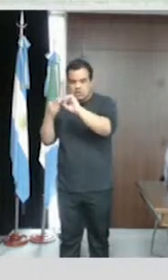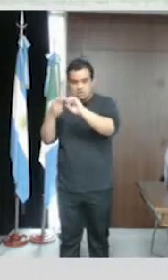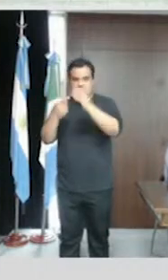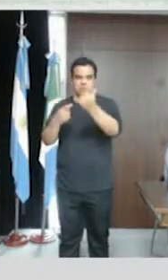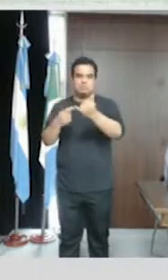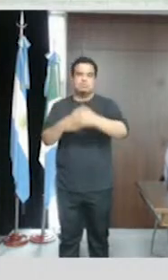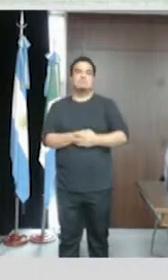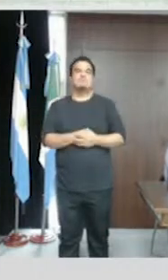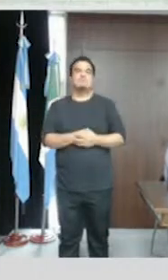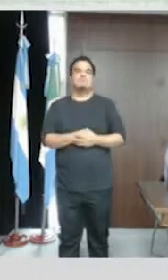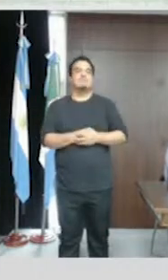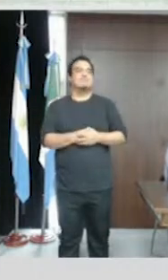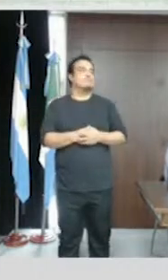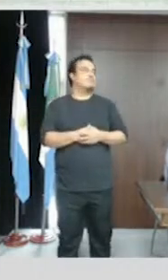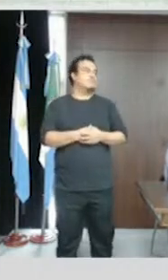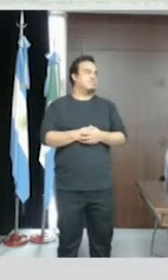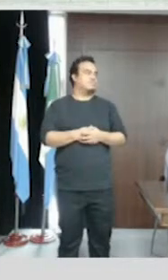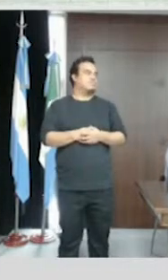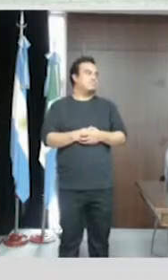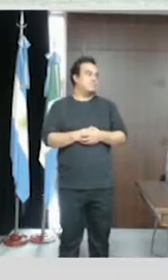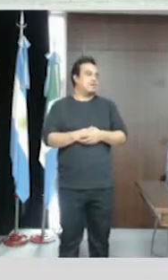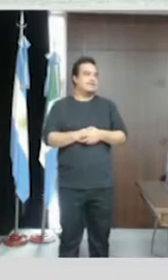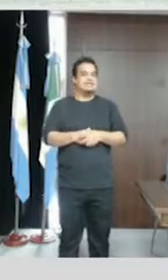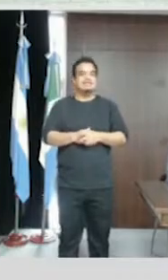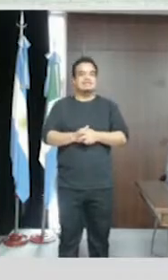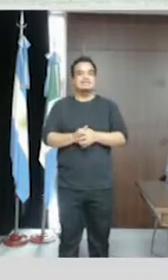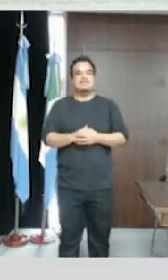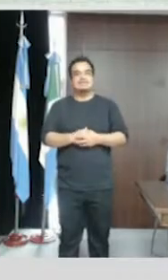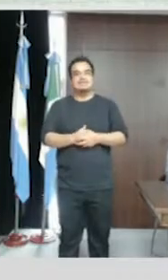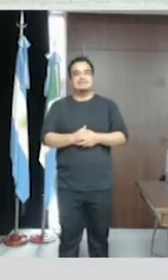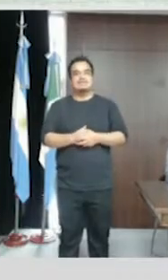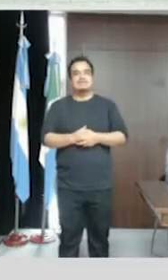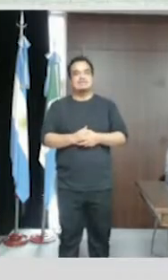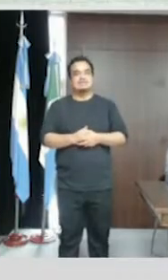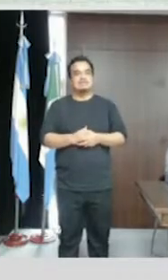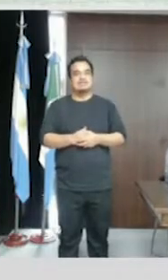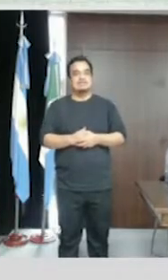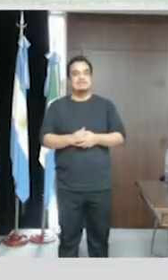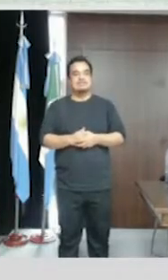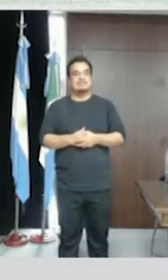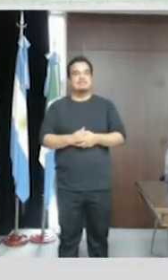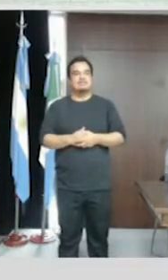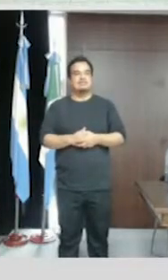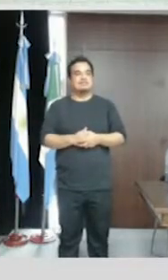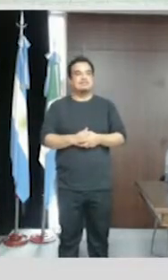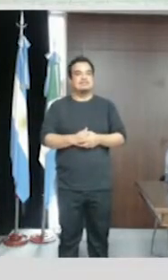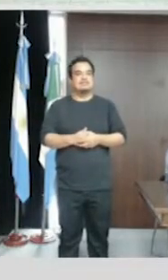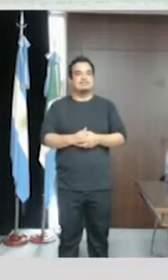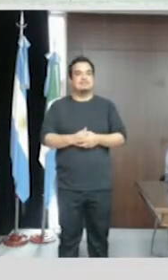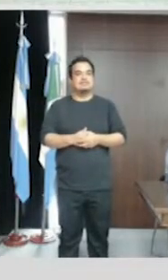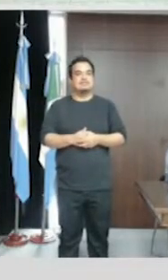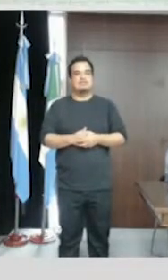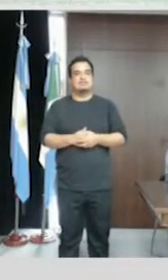nos fue el tiempo. Se nos fue. Se nos fue. Ver, no a todos acá, pero para la disertación. Cerrá. A ver, ¿qué más? ¿Qué más? ¿Qué